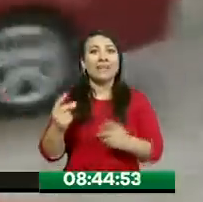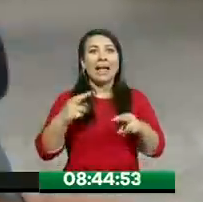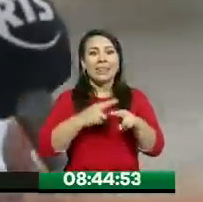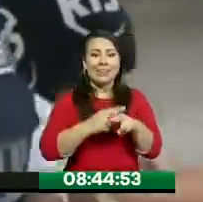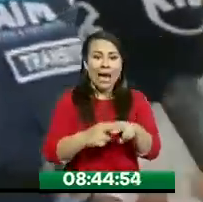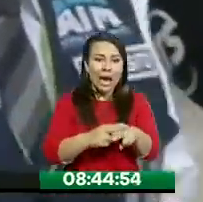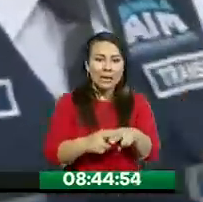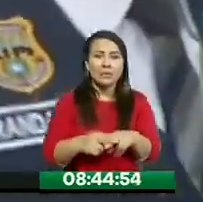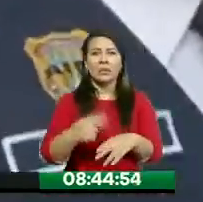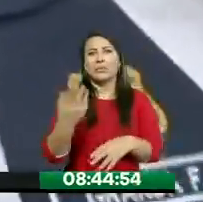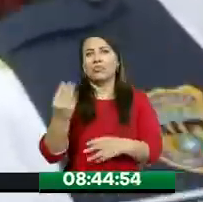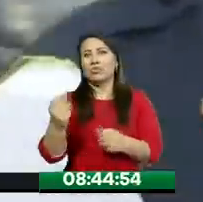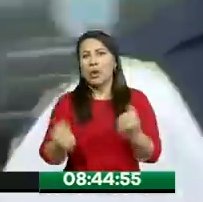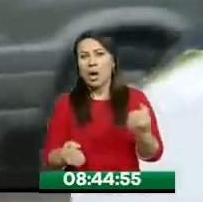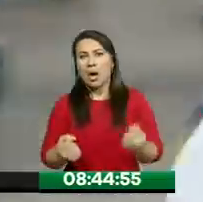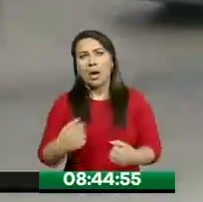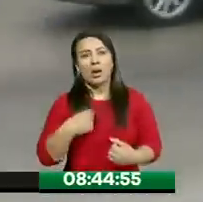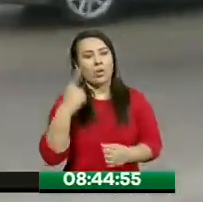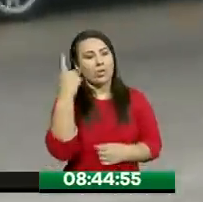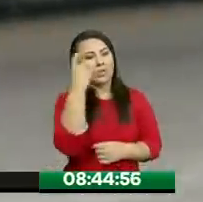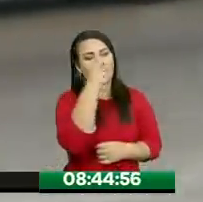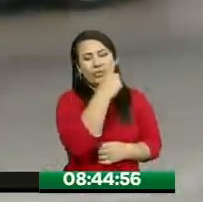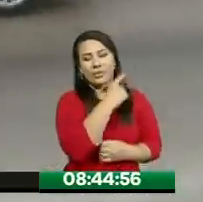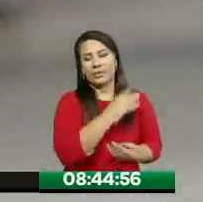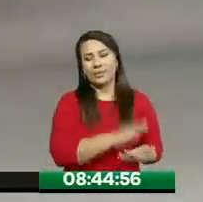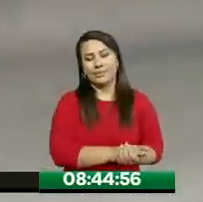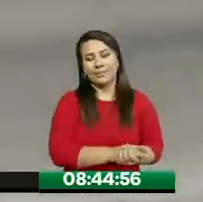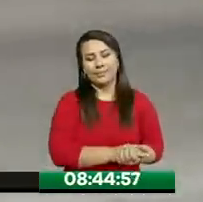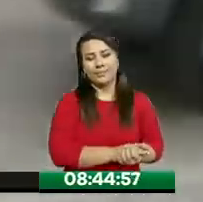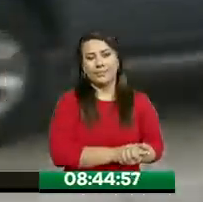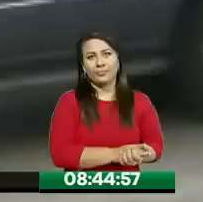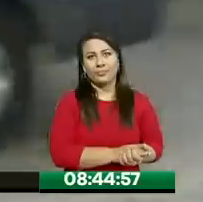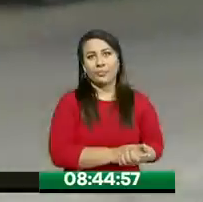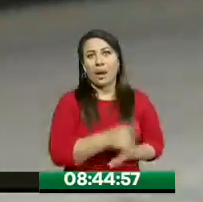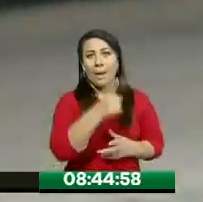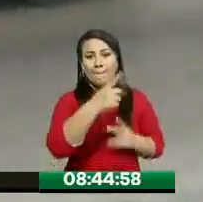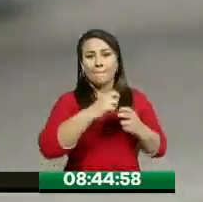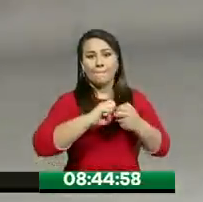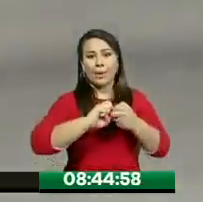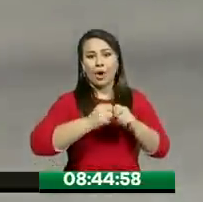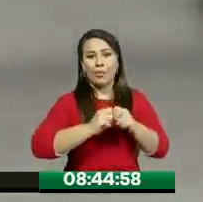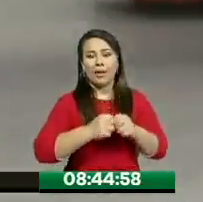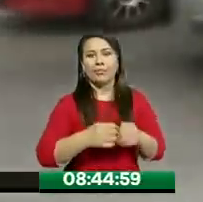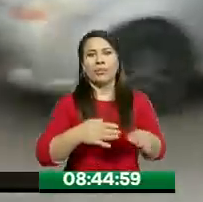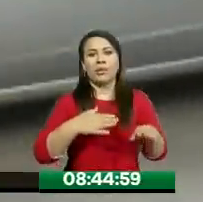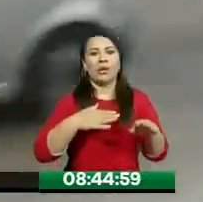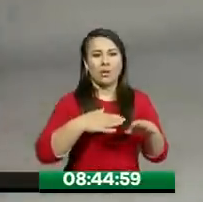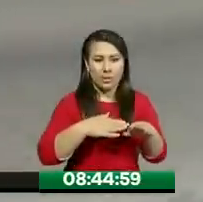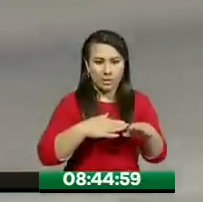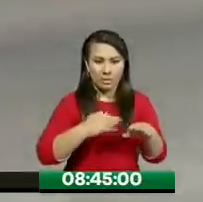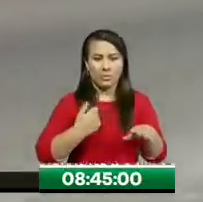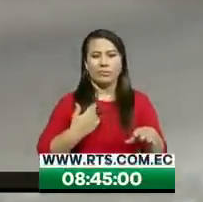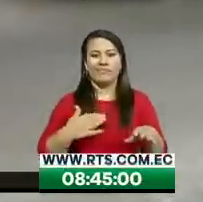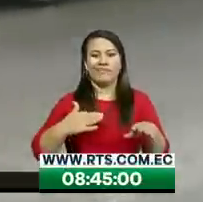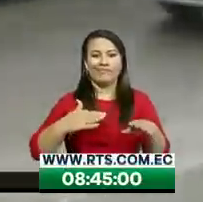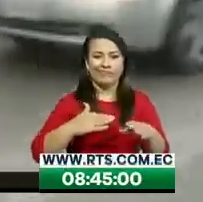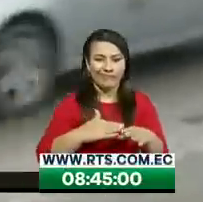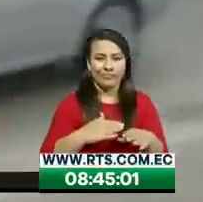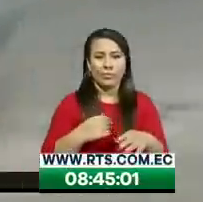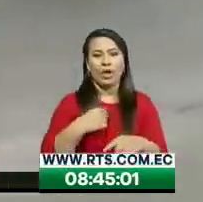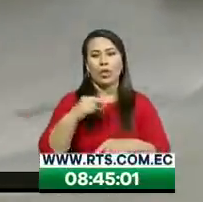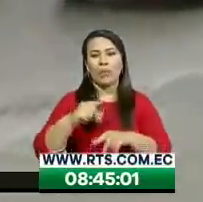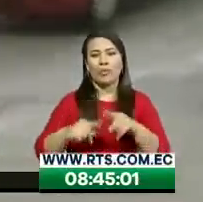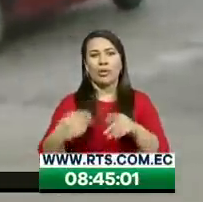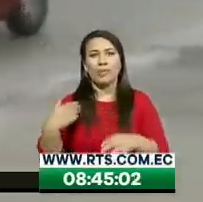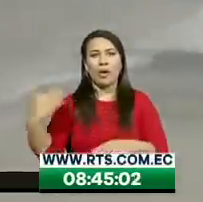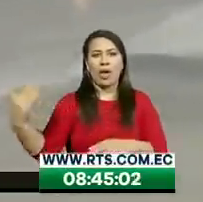en las próximas horas. Informó Julio César Saona. Y 5 personas fueron detenidas en Manta, el hermoso